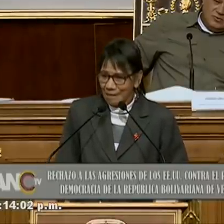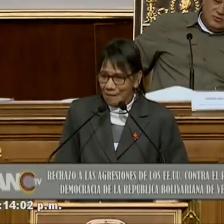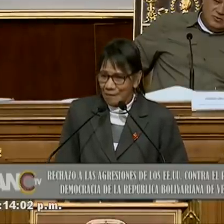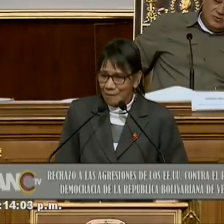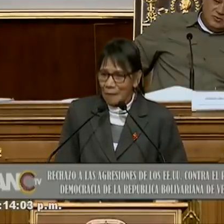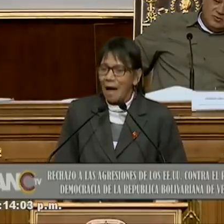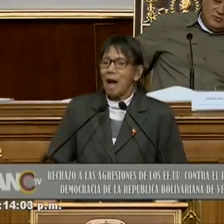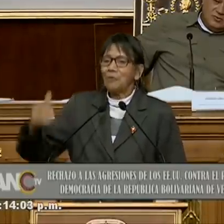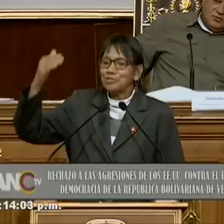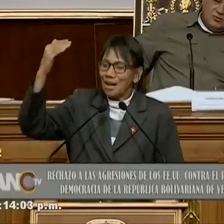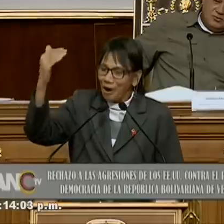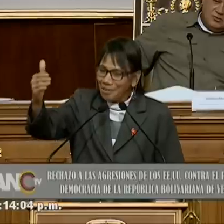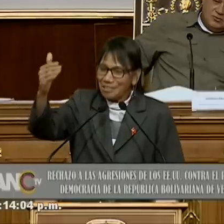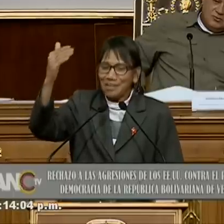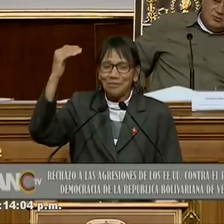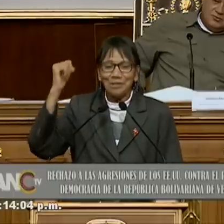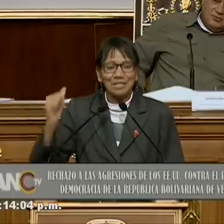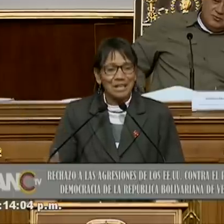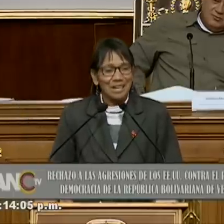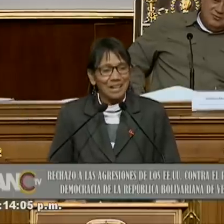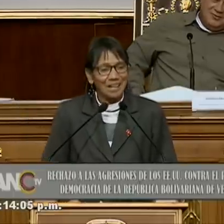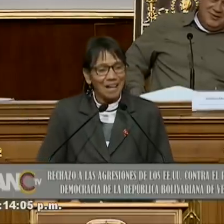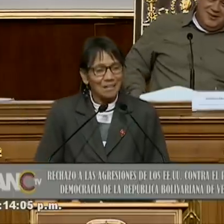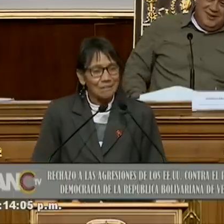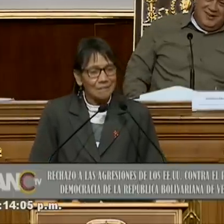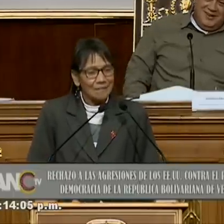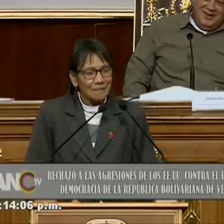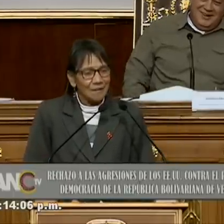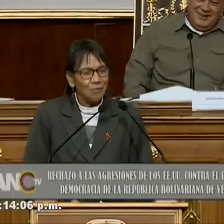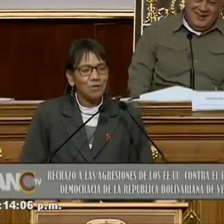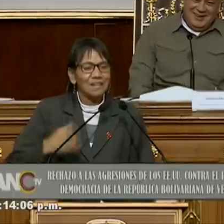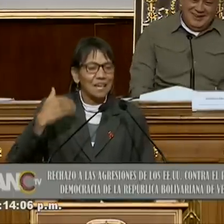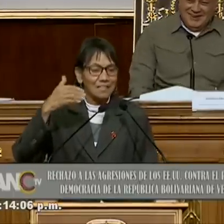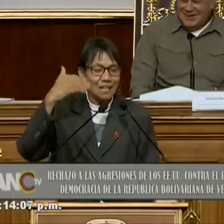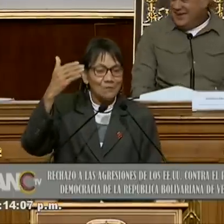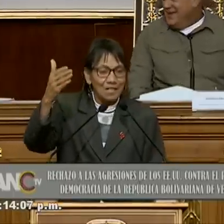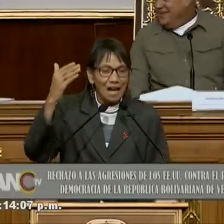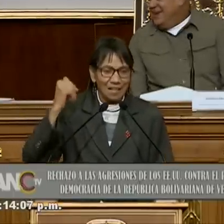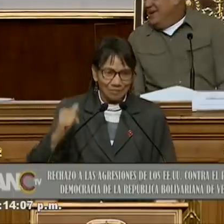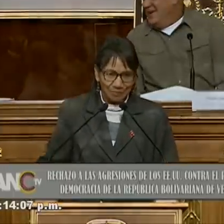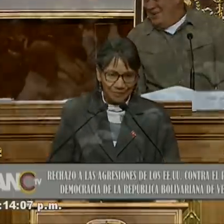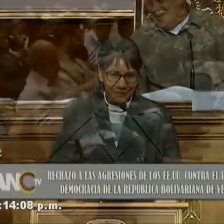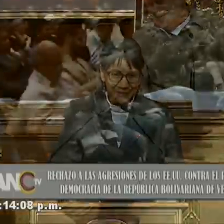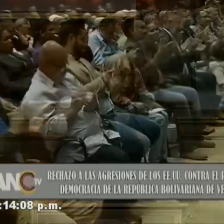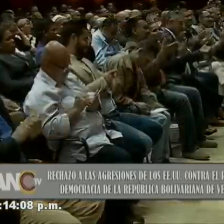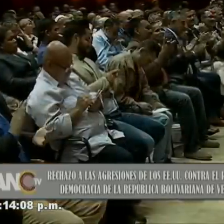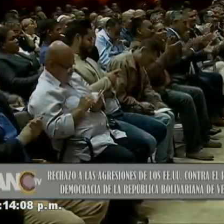Constituyente. A mucha honra, como dice Gladys. Buscan descalificar